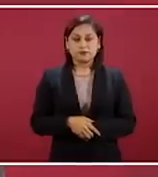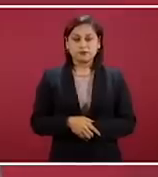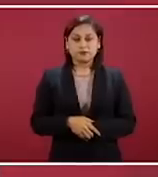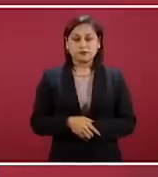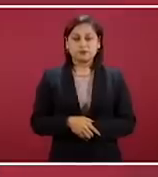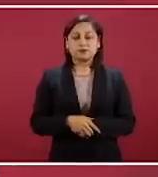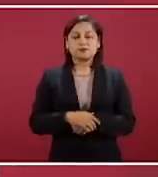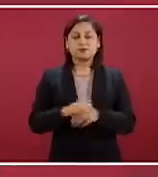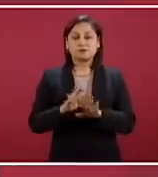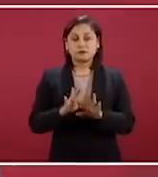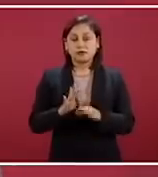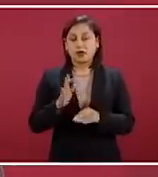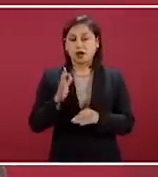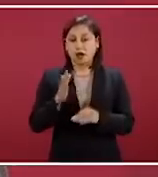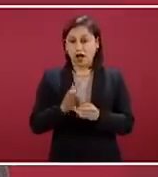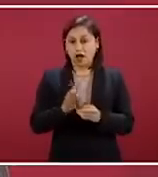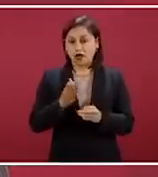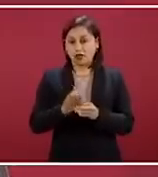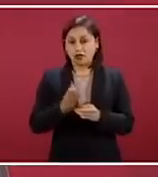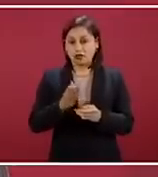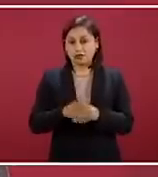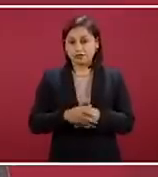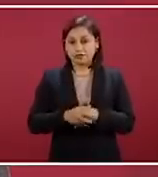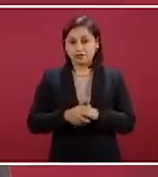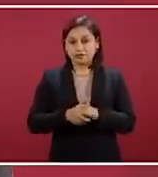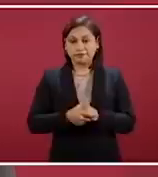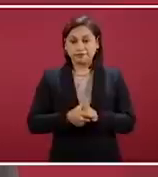tratamos el tema,